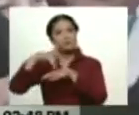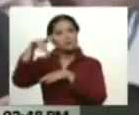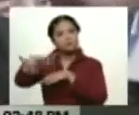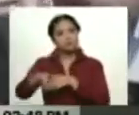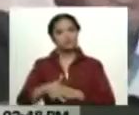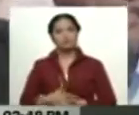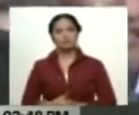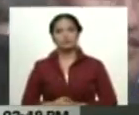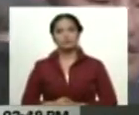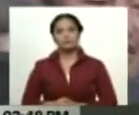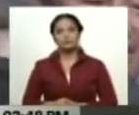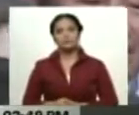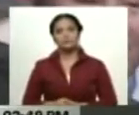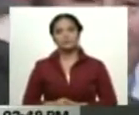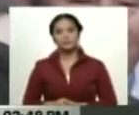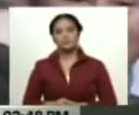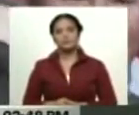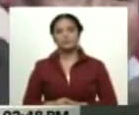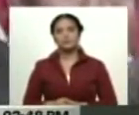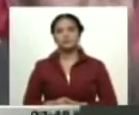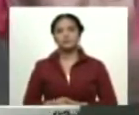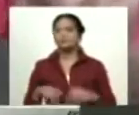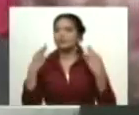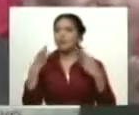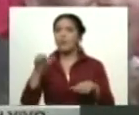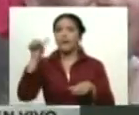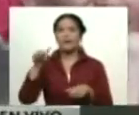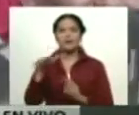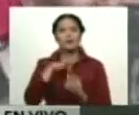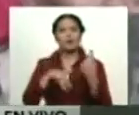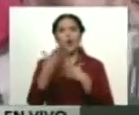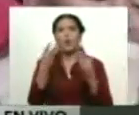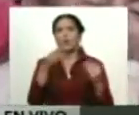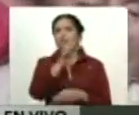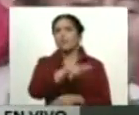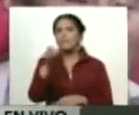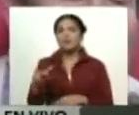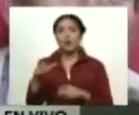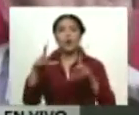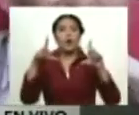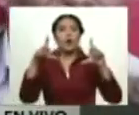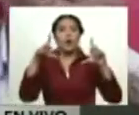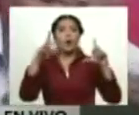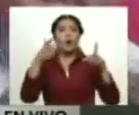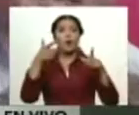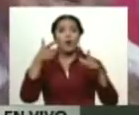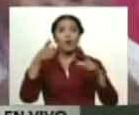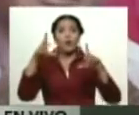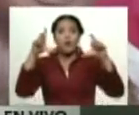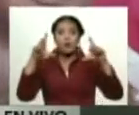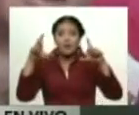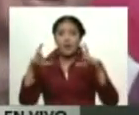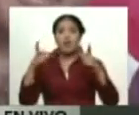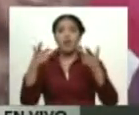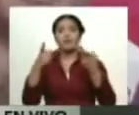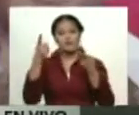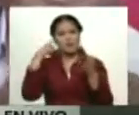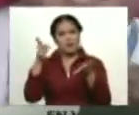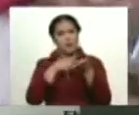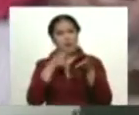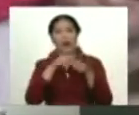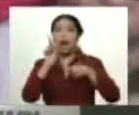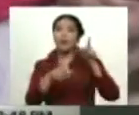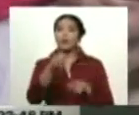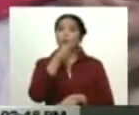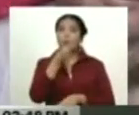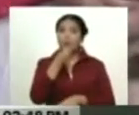Hugo Chávez Frías. Como es habitual en este tipo de casos, muchas personas con teléfonos celulares, tabletas y también periodistas que se encuentran